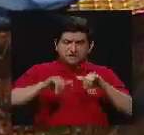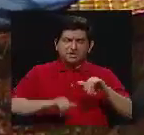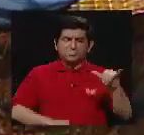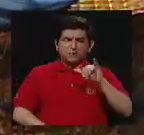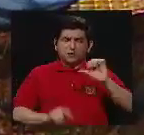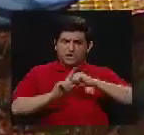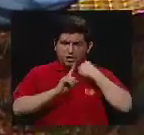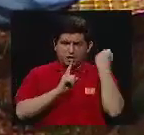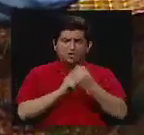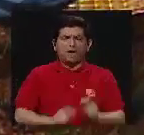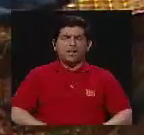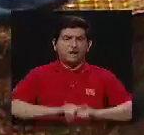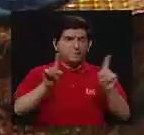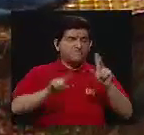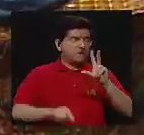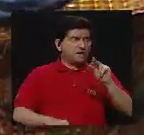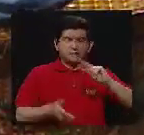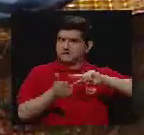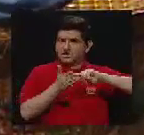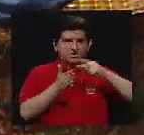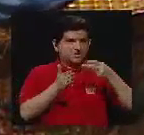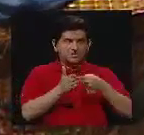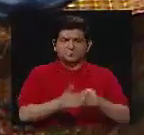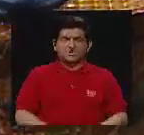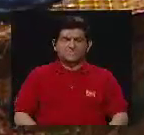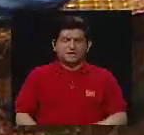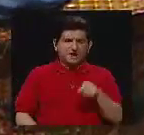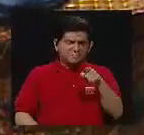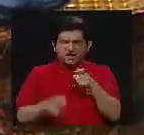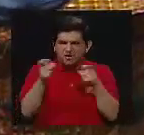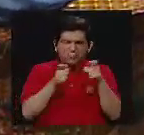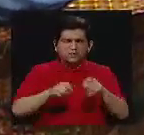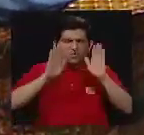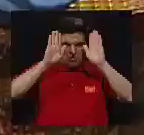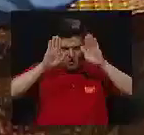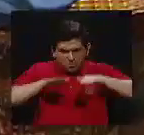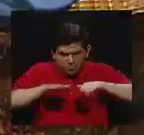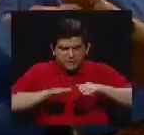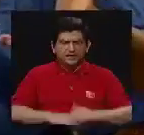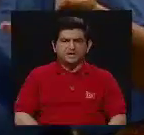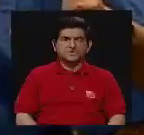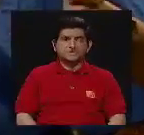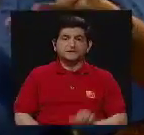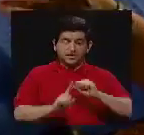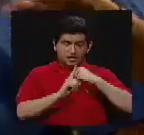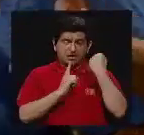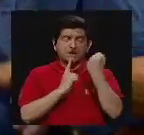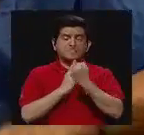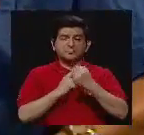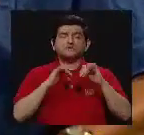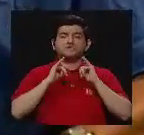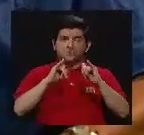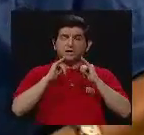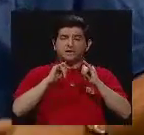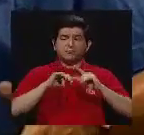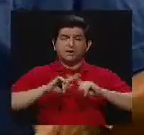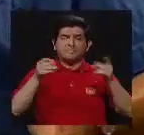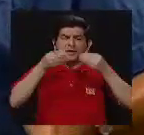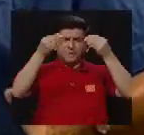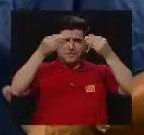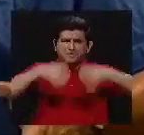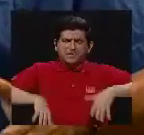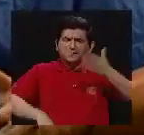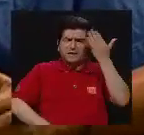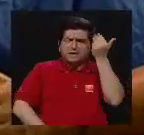condiciones igualitarias, donde la diferencia no fue sumisión o dominación, sino igualdad, ¿por